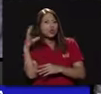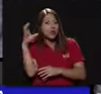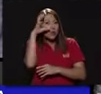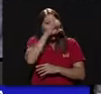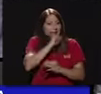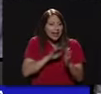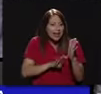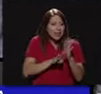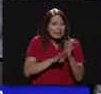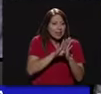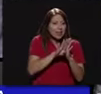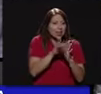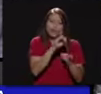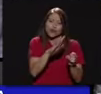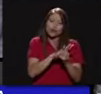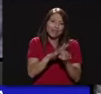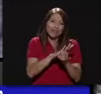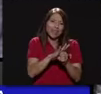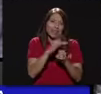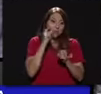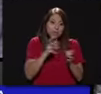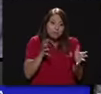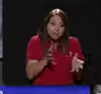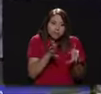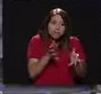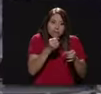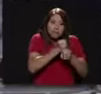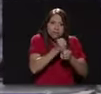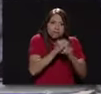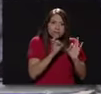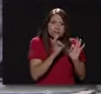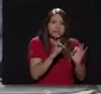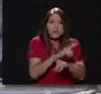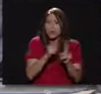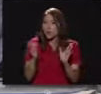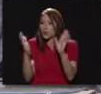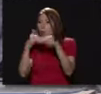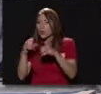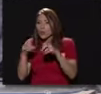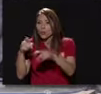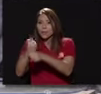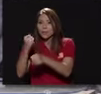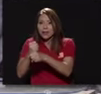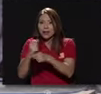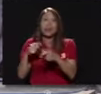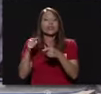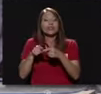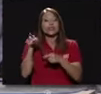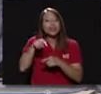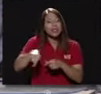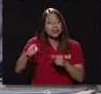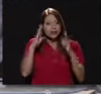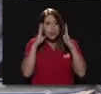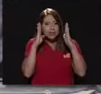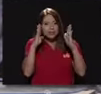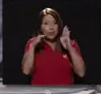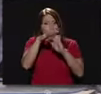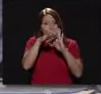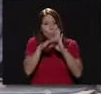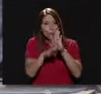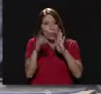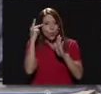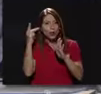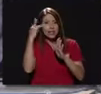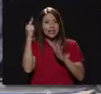una reactivación sin empleo. Entonces decidieron poner toda la atención en las políticas, lo que se llama políticas activas de